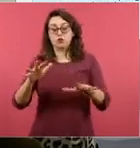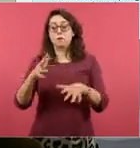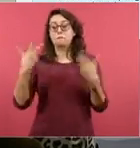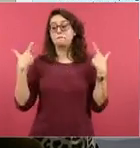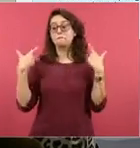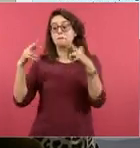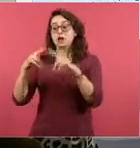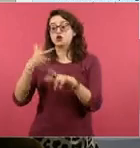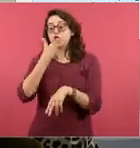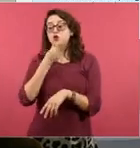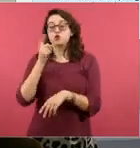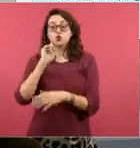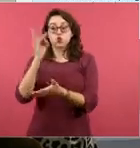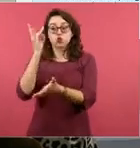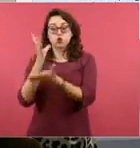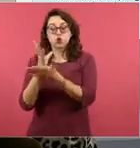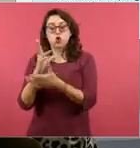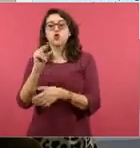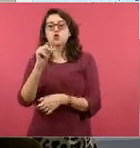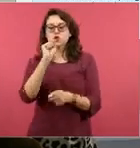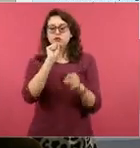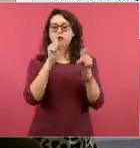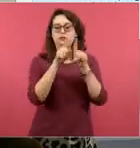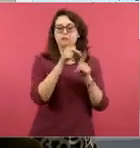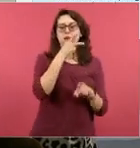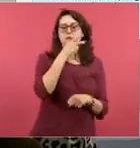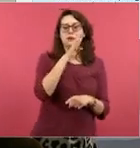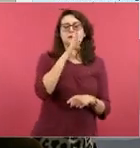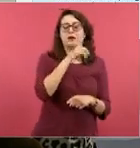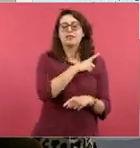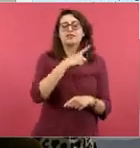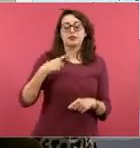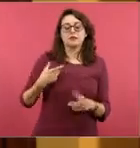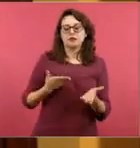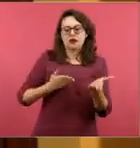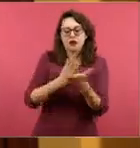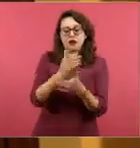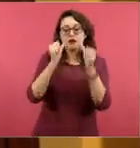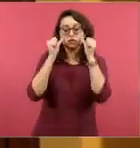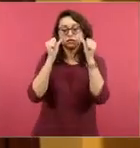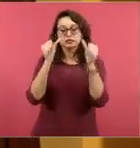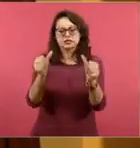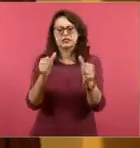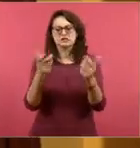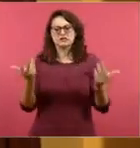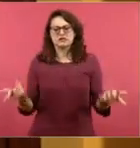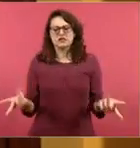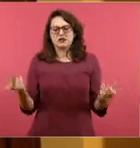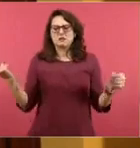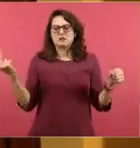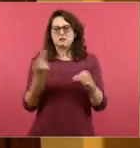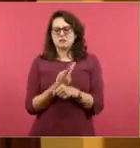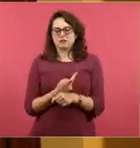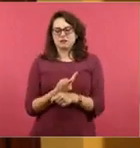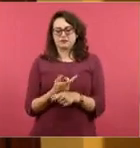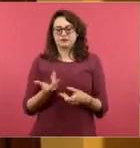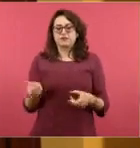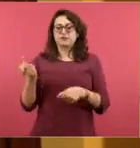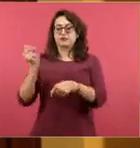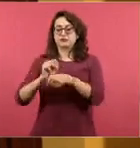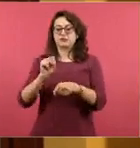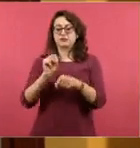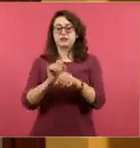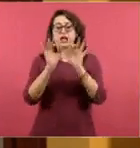de familia, habría que hablar un poco sobre lo que involucra la interdisciplinaridad, que para secundaria es muy